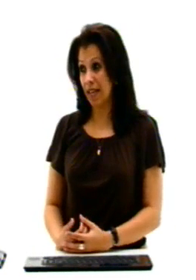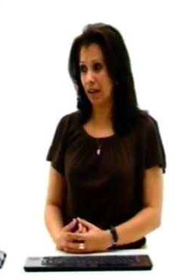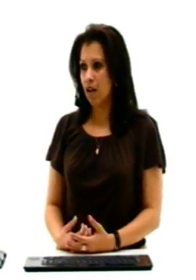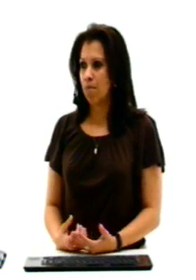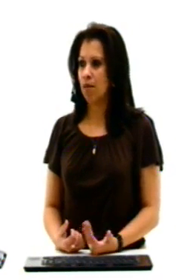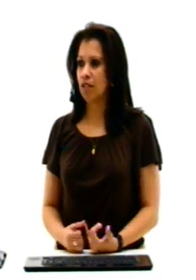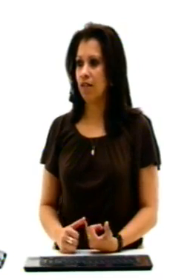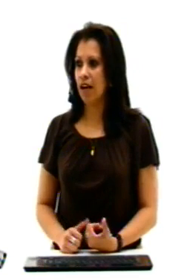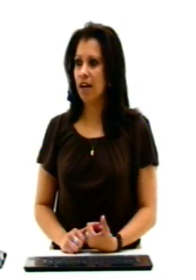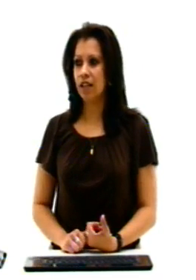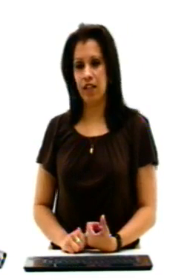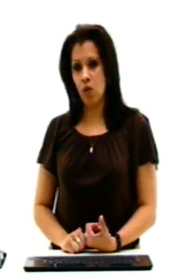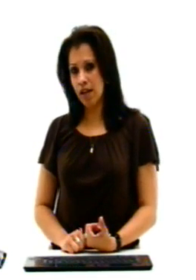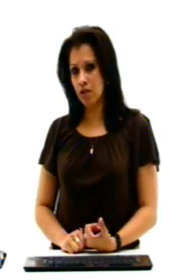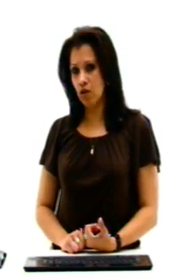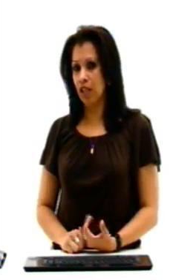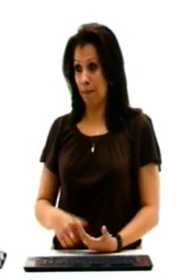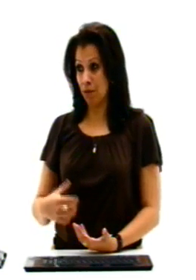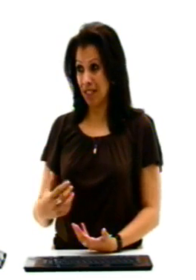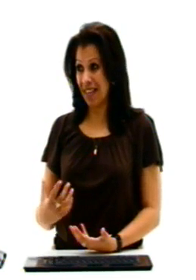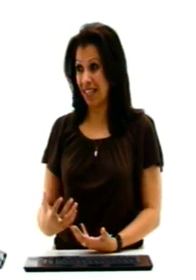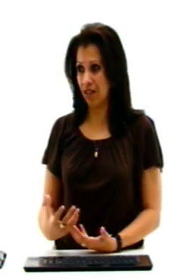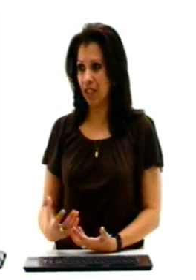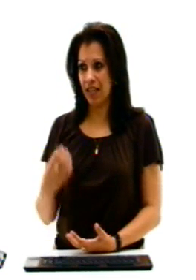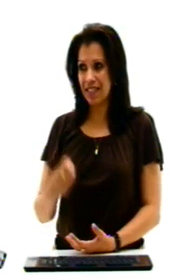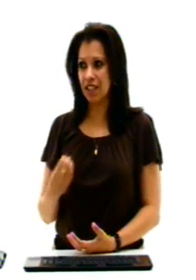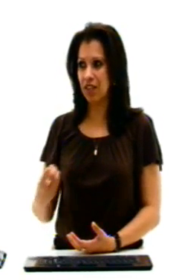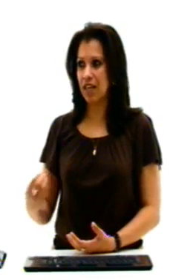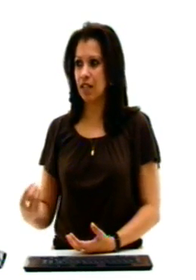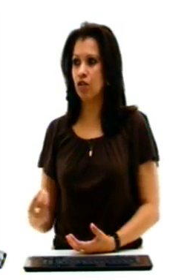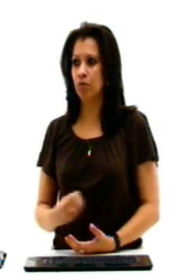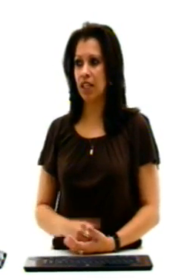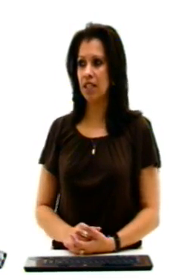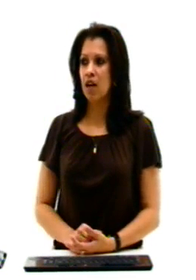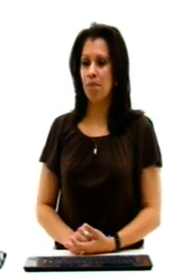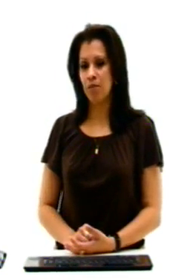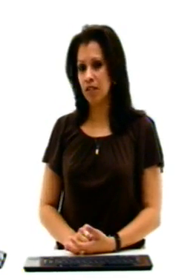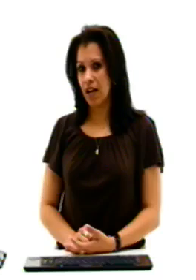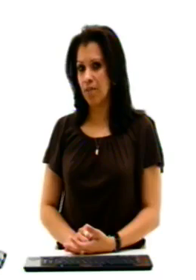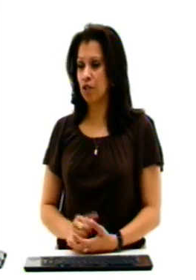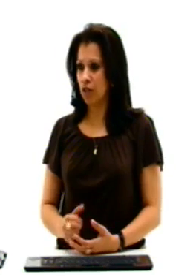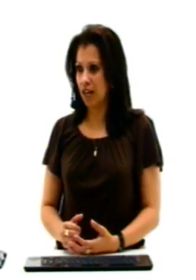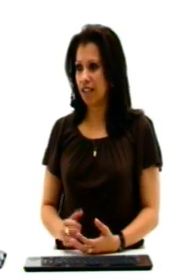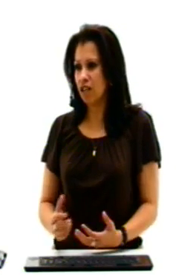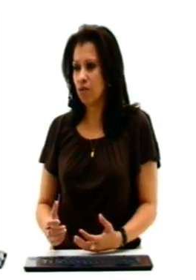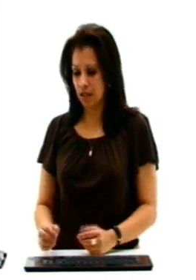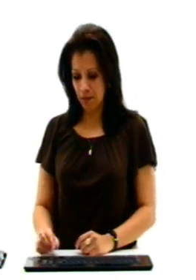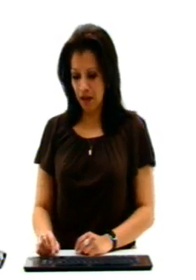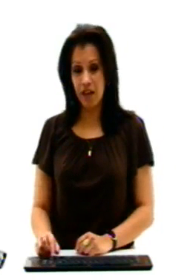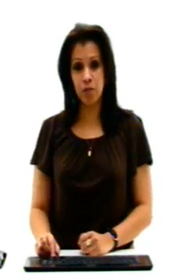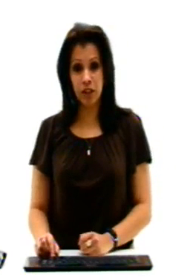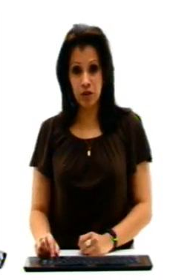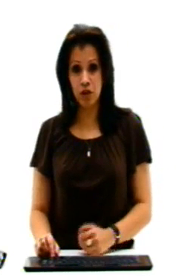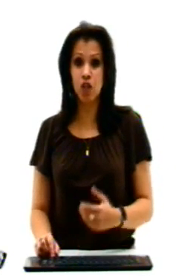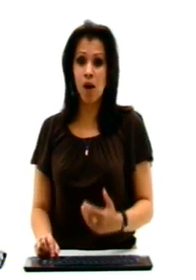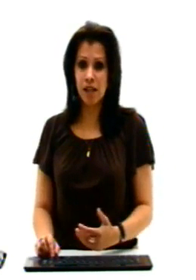conceptualizar vamos a hablar de cuáles son vamos a describir esas actividades económicas vamos a mencionar Qué es un sistema